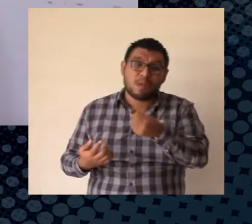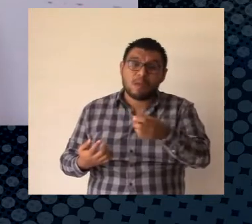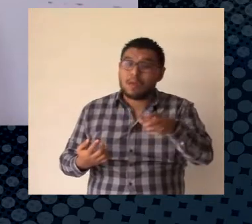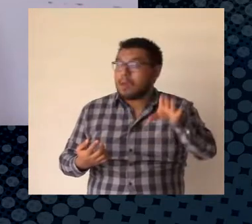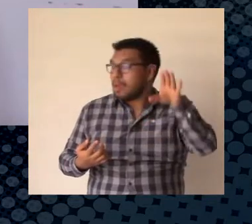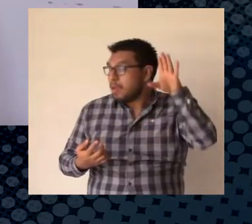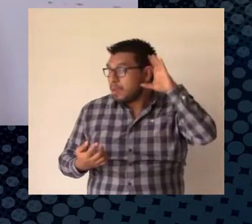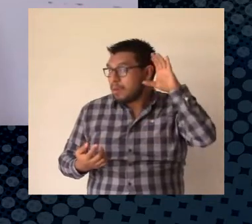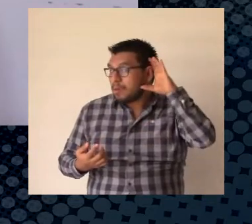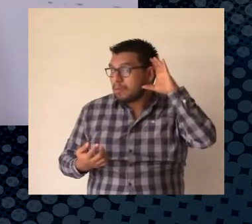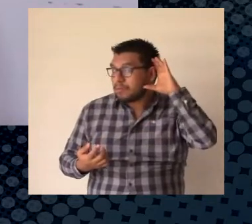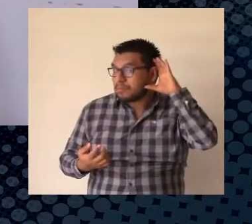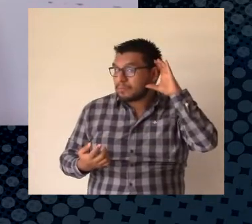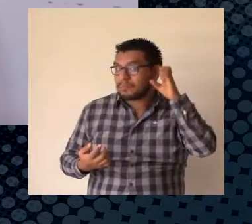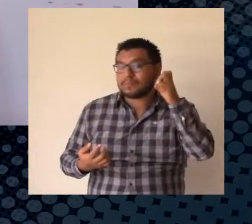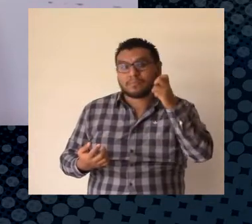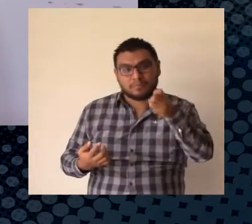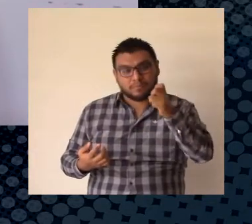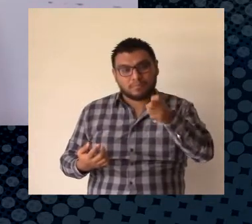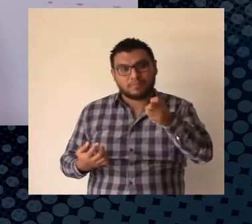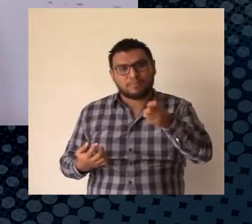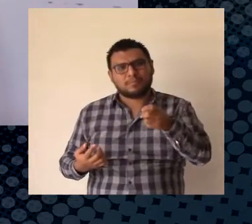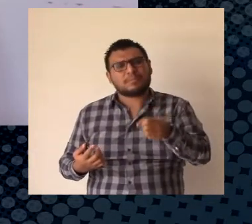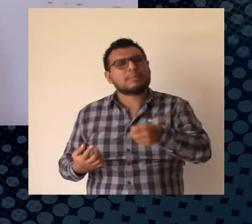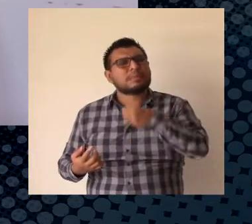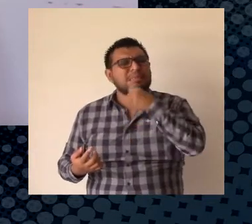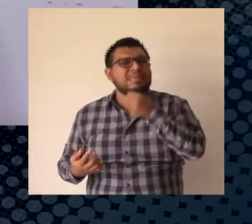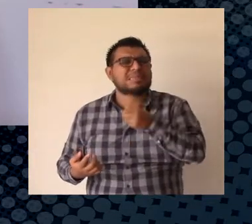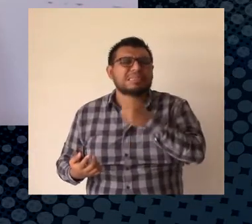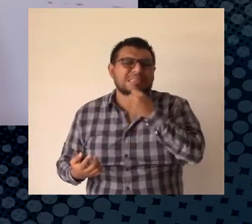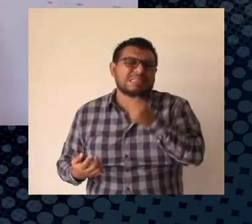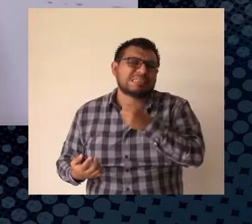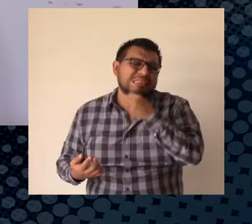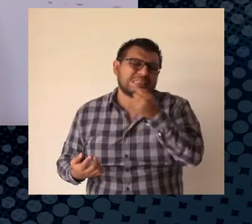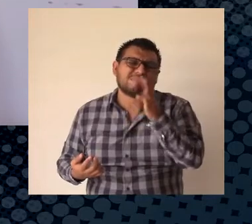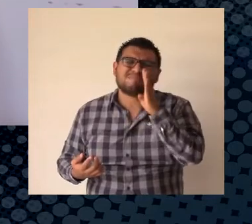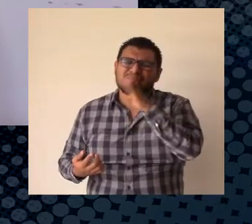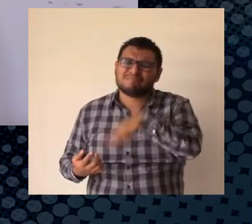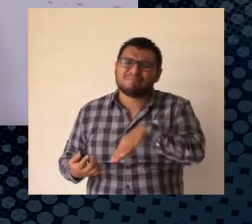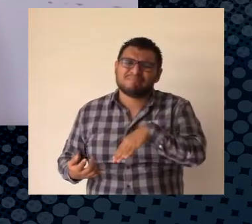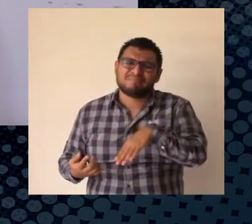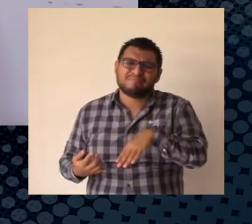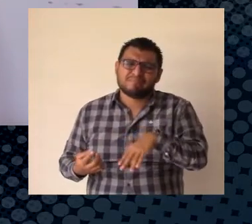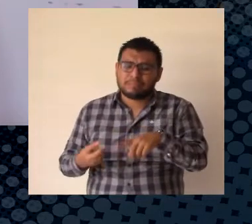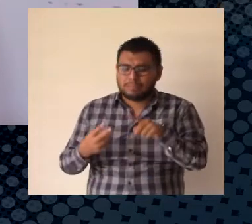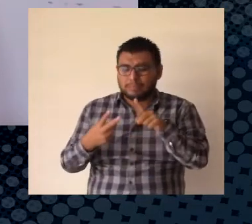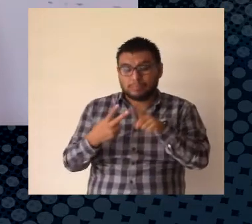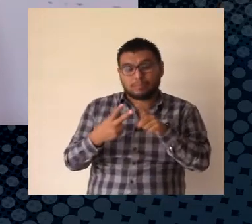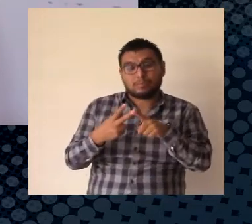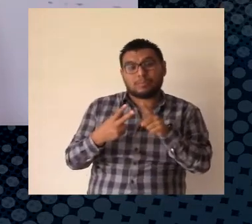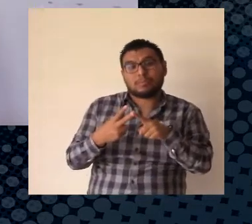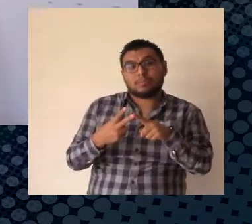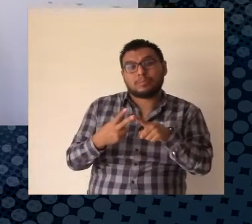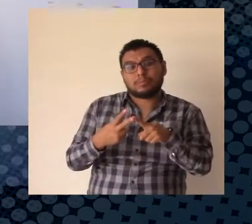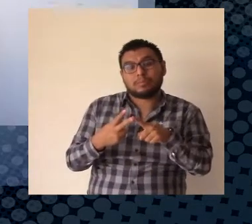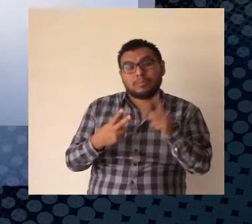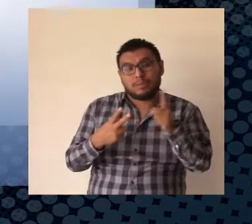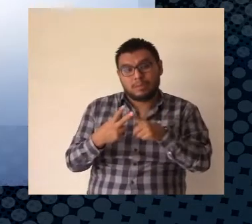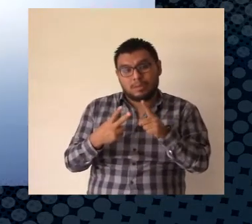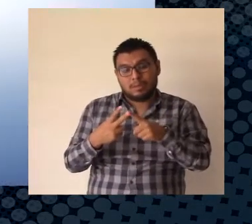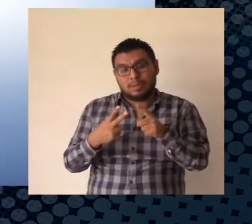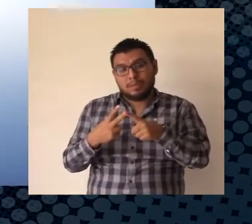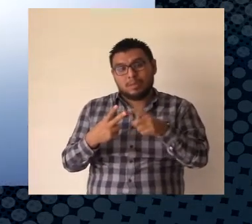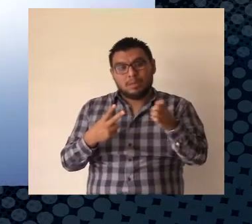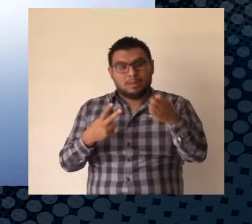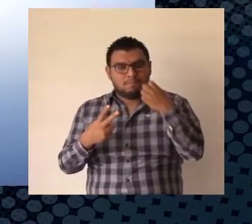oidor es la murmuración. Pero veamos al segundo enemigo. El segundo enemigo